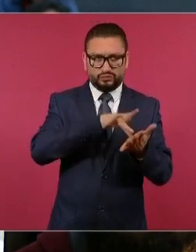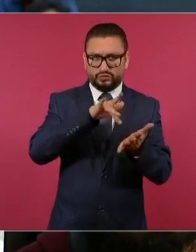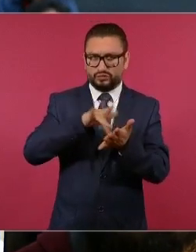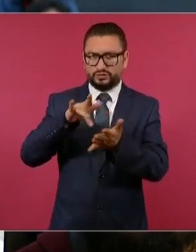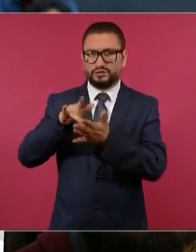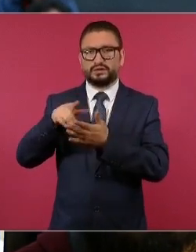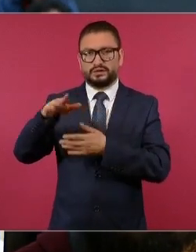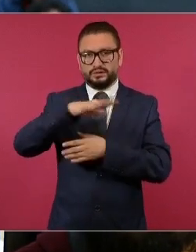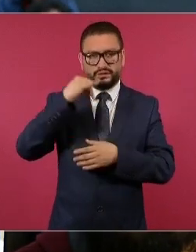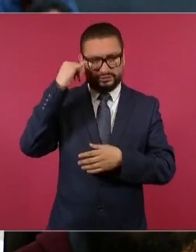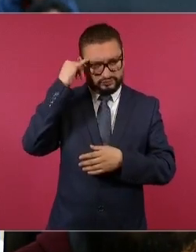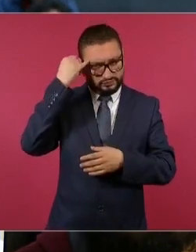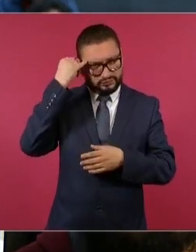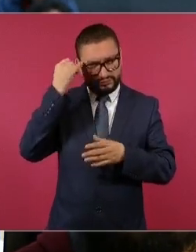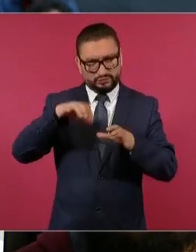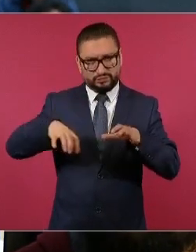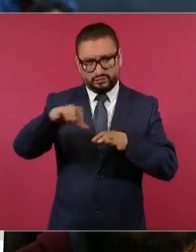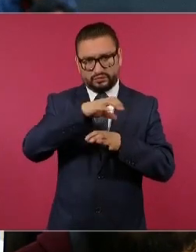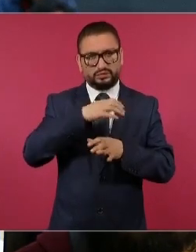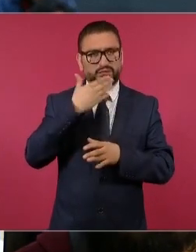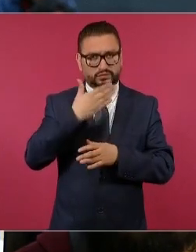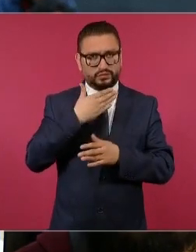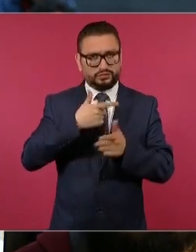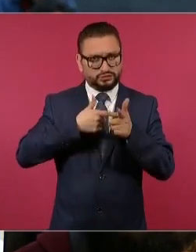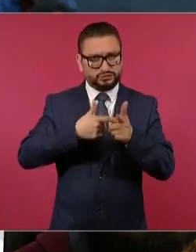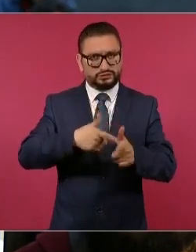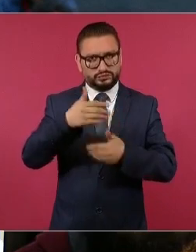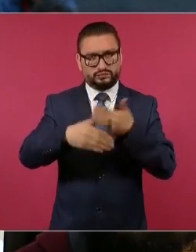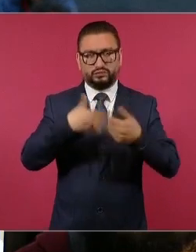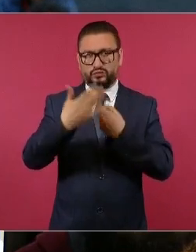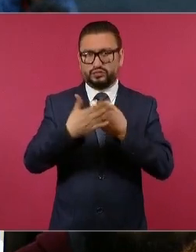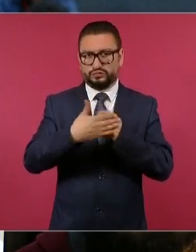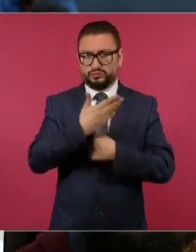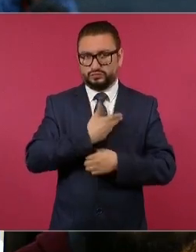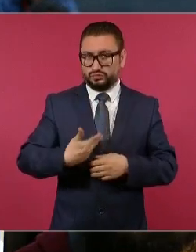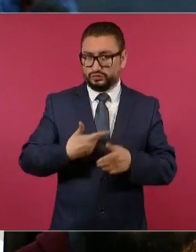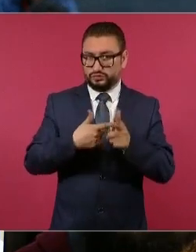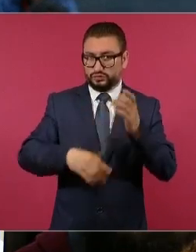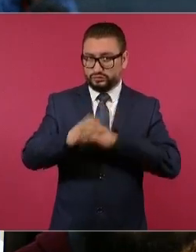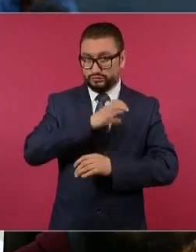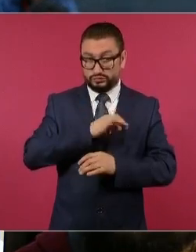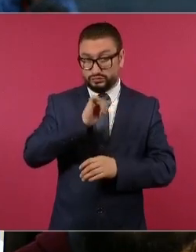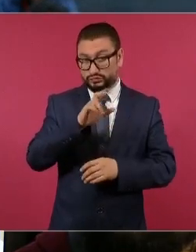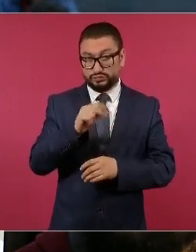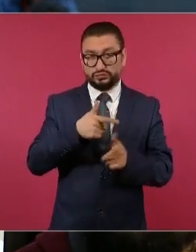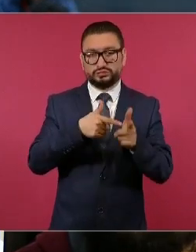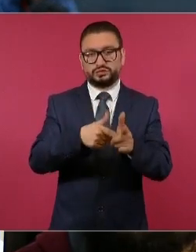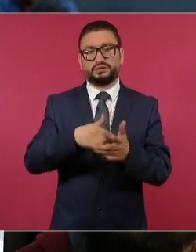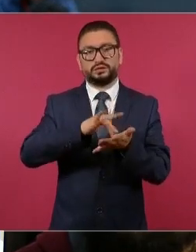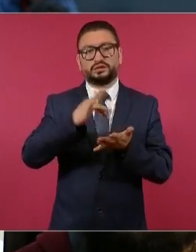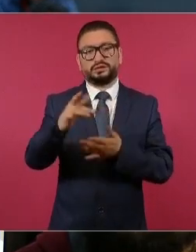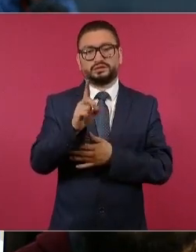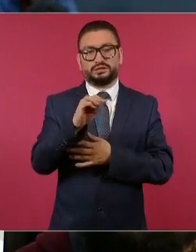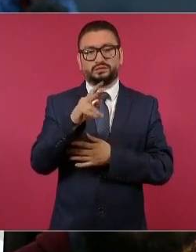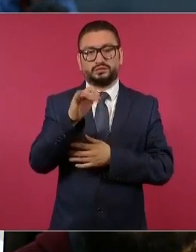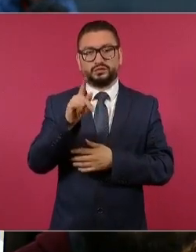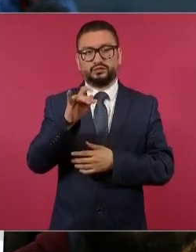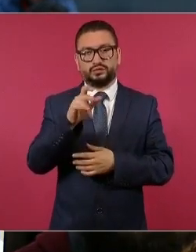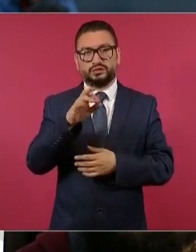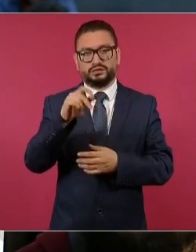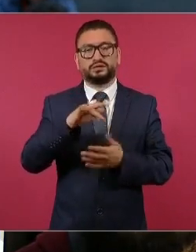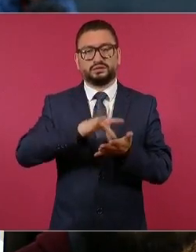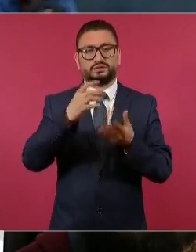naciones originarias, bueno, pues usted cree que pueda persistir en el gobierno de Claudia Sheinbaum. Muchas gracias, Demián Duarte de Sonora Power. Y